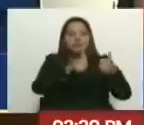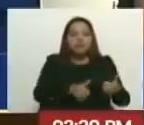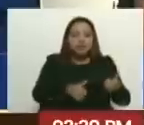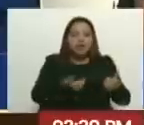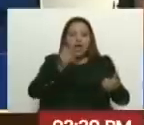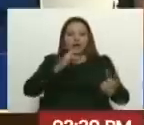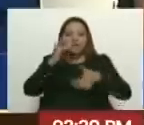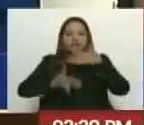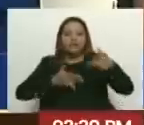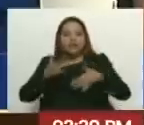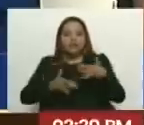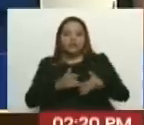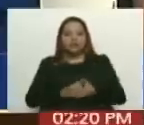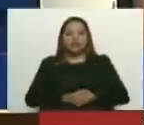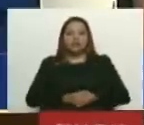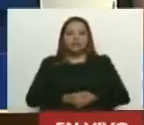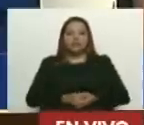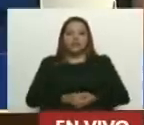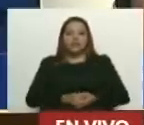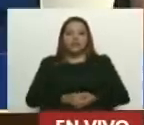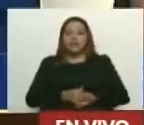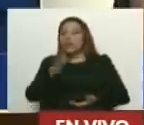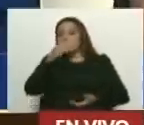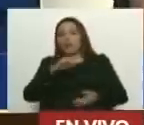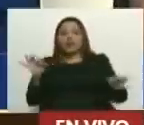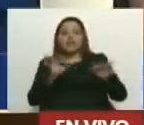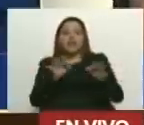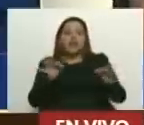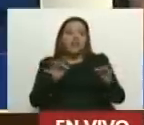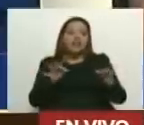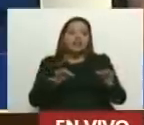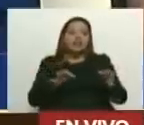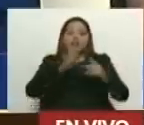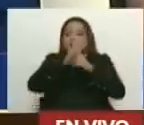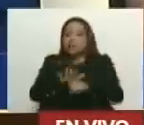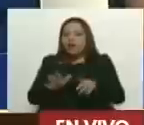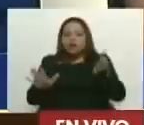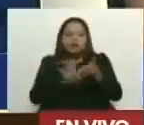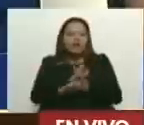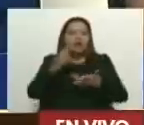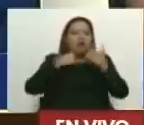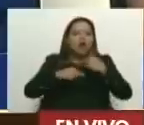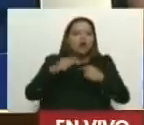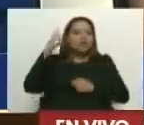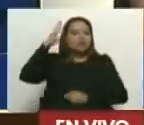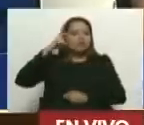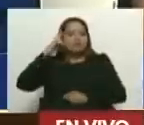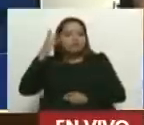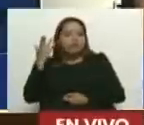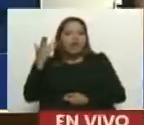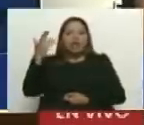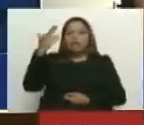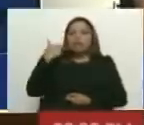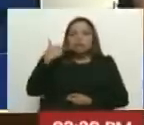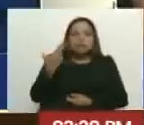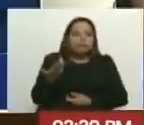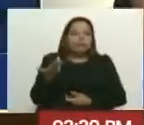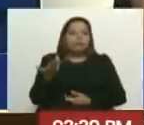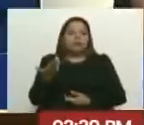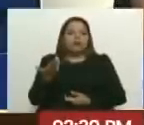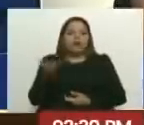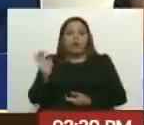acto donde no hay distingo de ningún tipo de raza, de credo, de religión, para actuar en consecuencia, tal